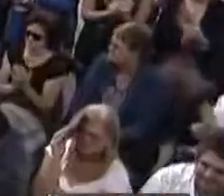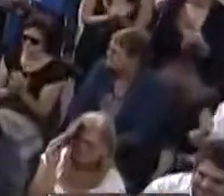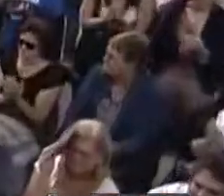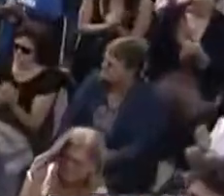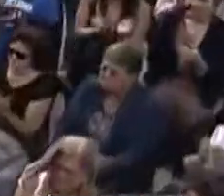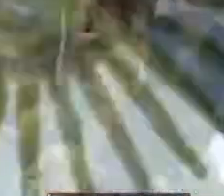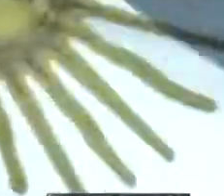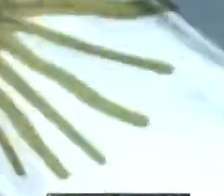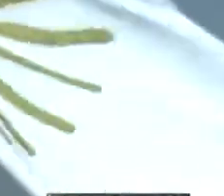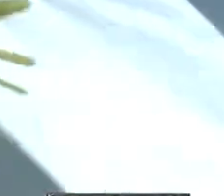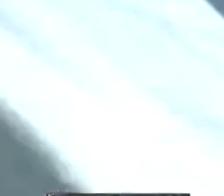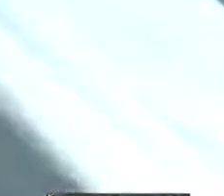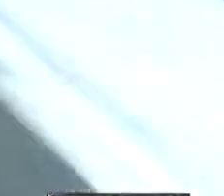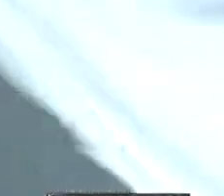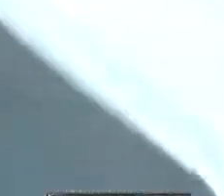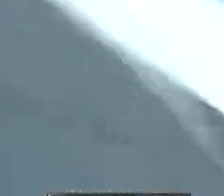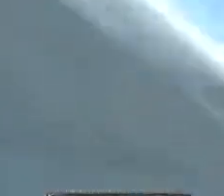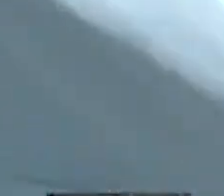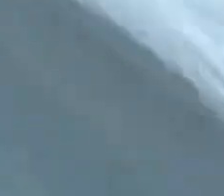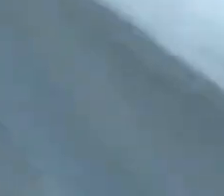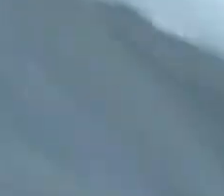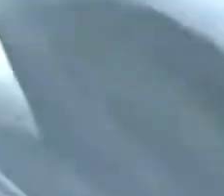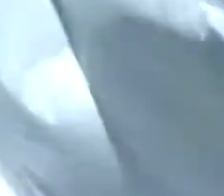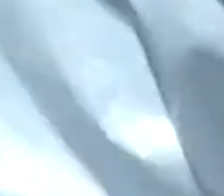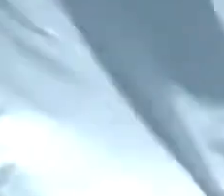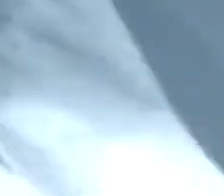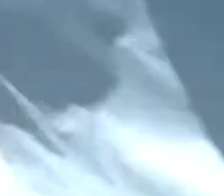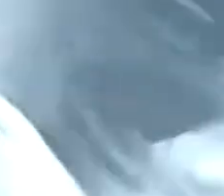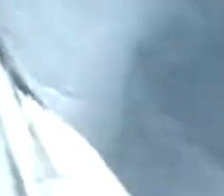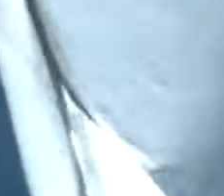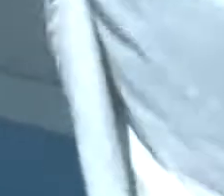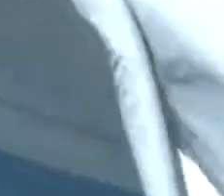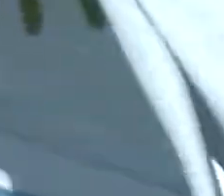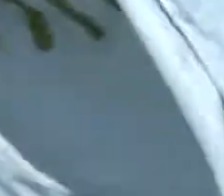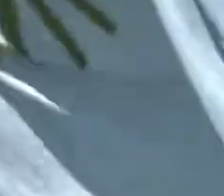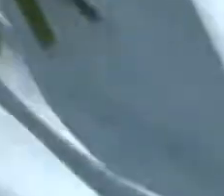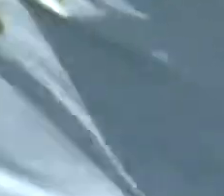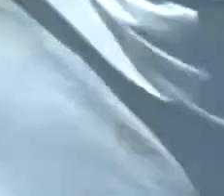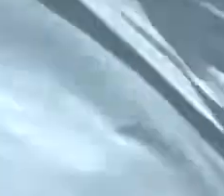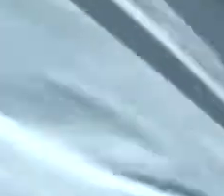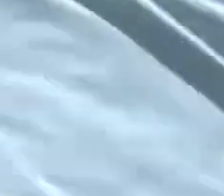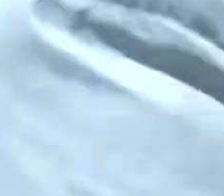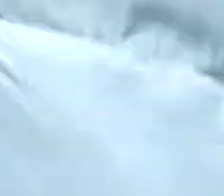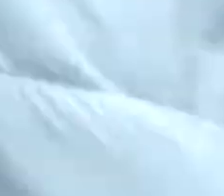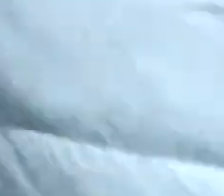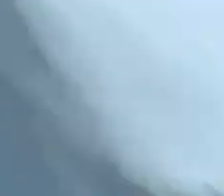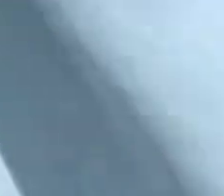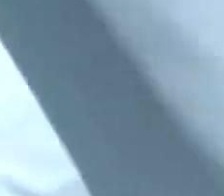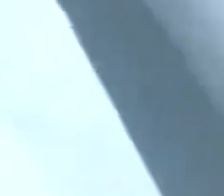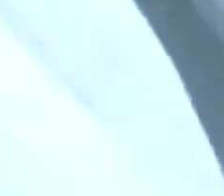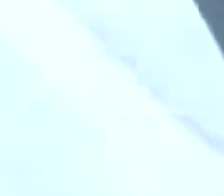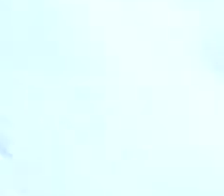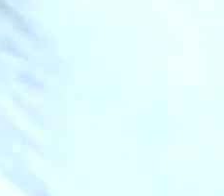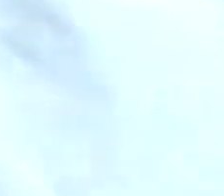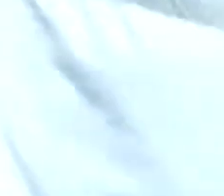Conforme establecido por el artículo 75 del ley 26.522 de Servicios de Comunicación Audiovisual, transmiten el